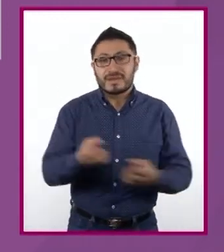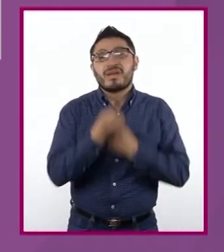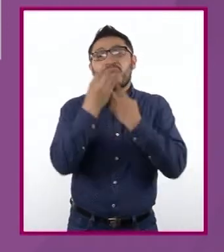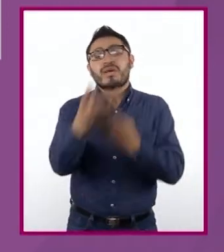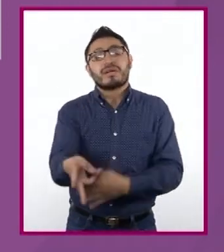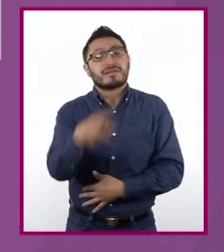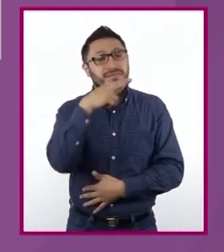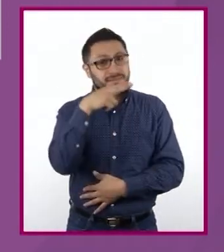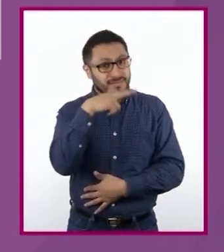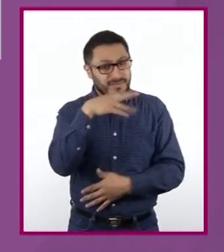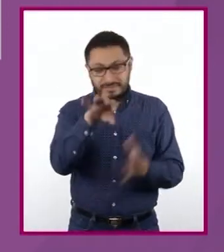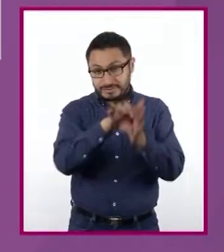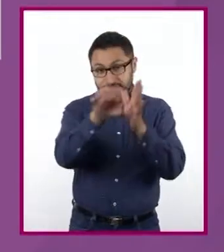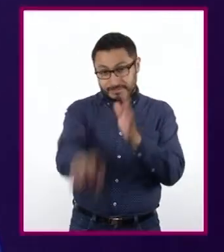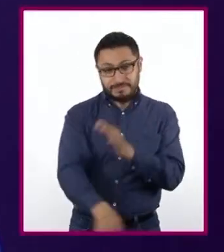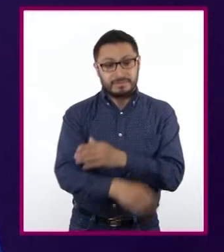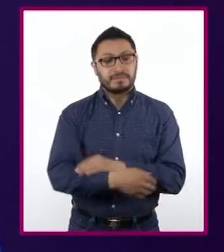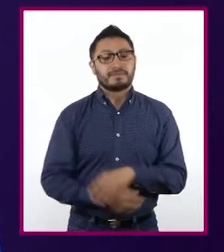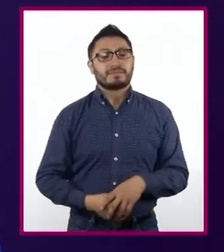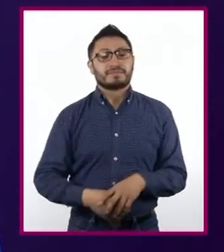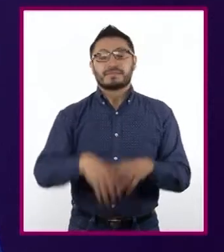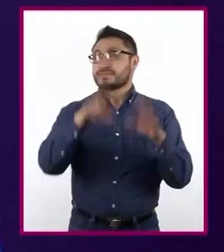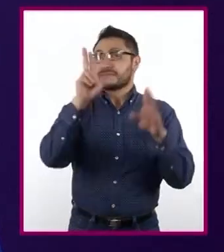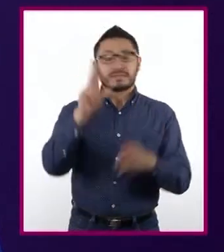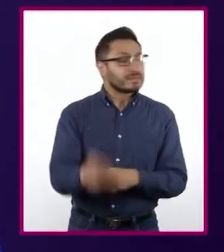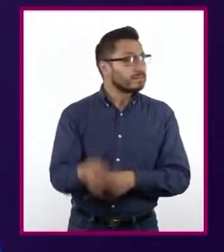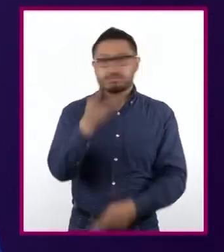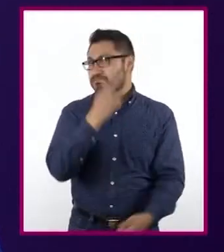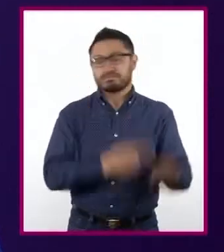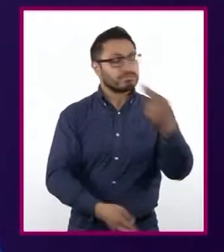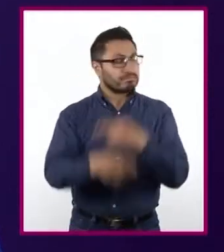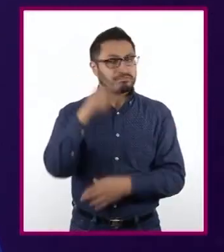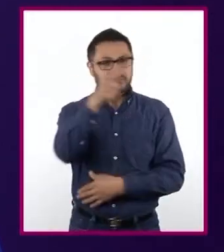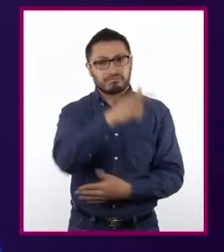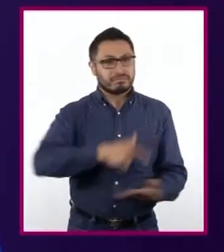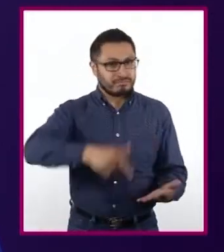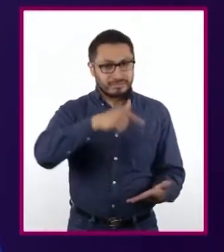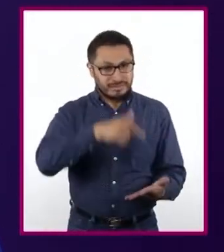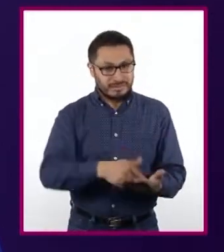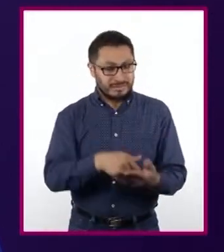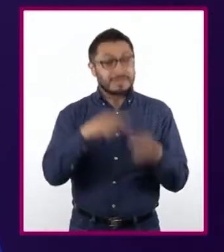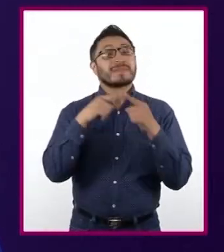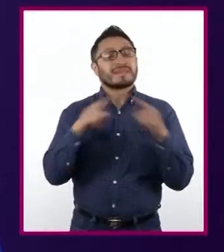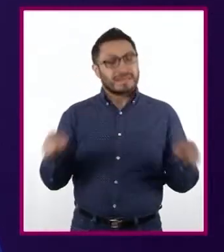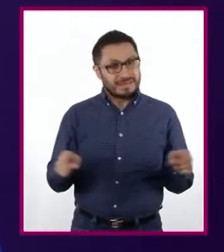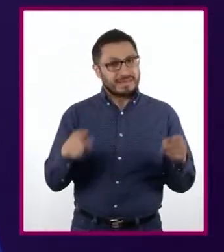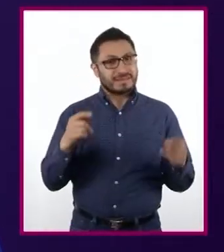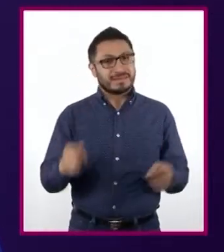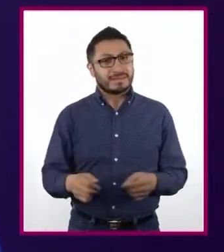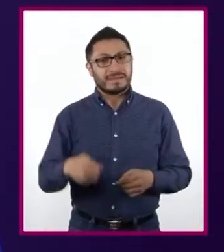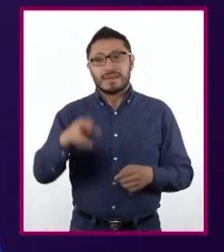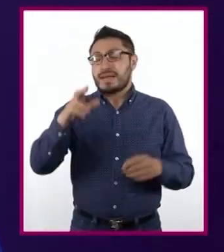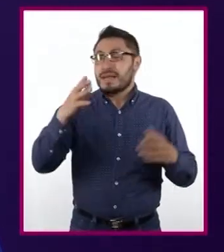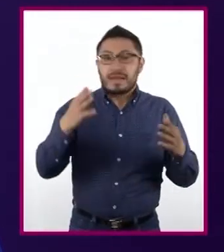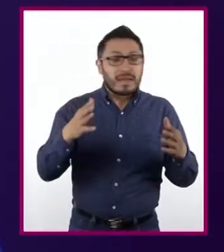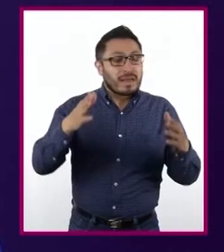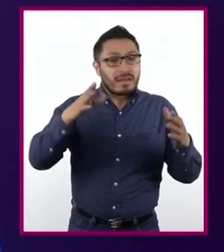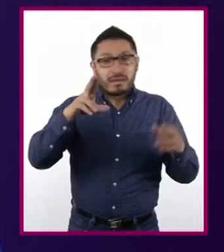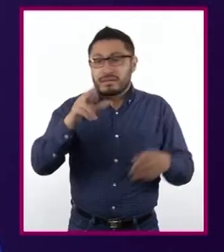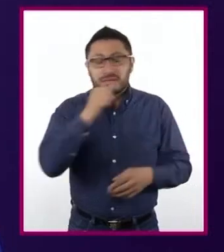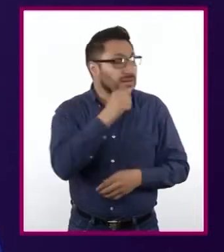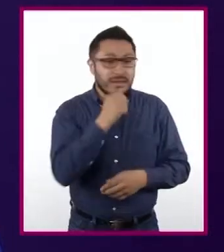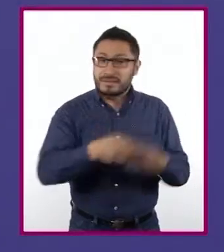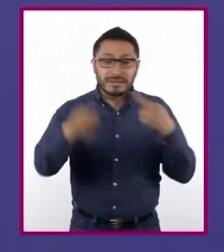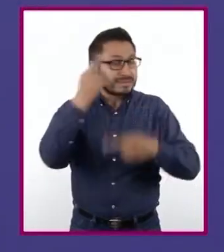verbo. Por ejemplo, ya no regresó a ese lugar. Es distinto a ya no ha regresado